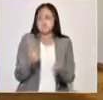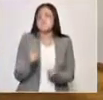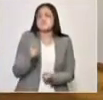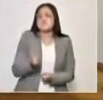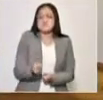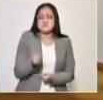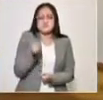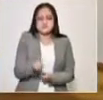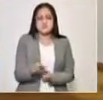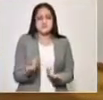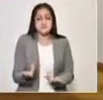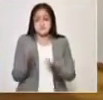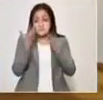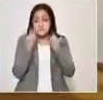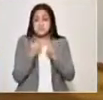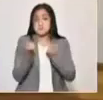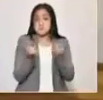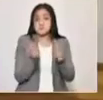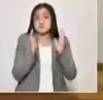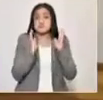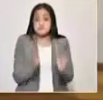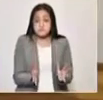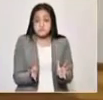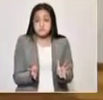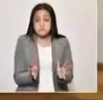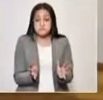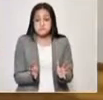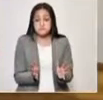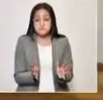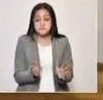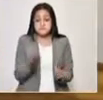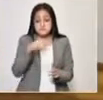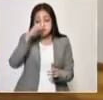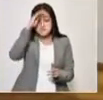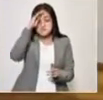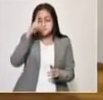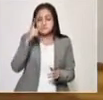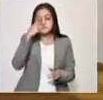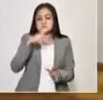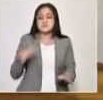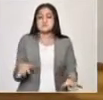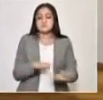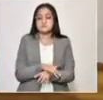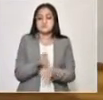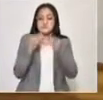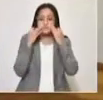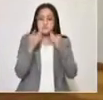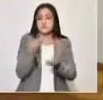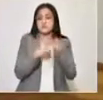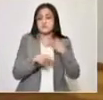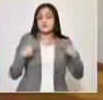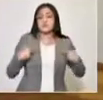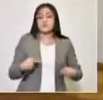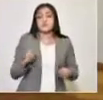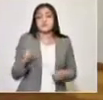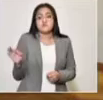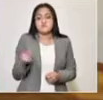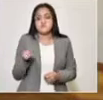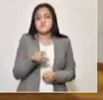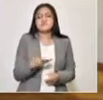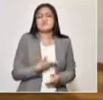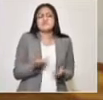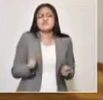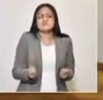que no tienen ninguna estrategia adecuada para reposicionarse frente a la sociedad o para